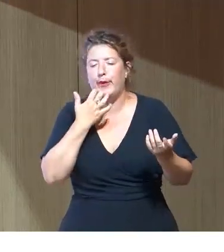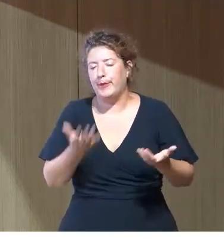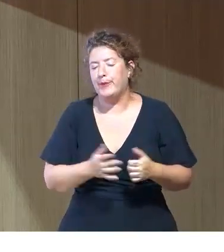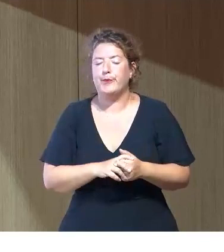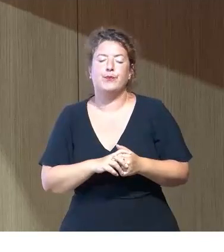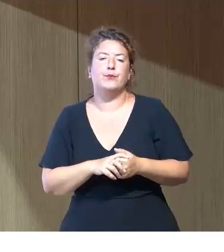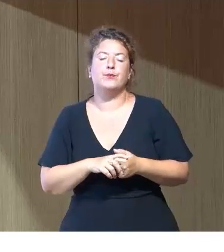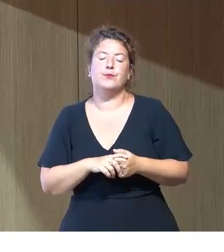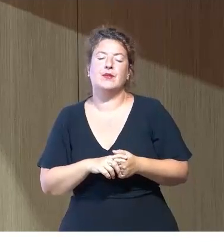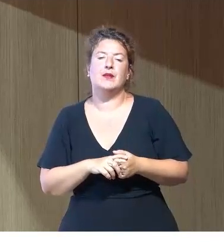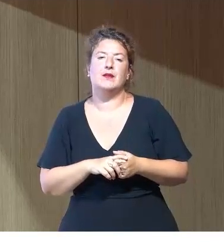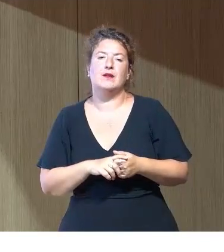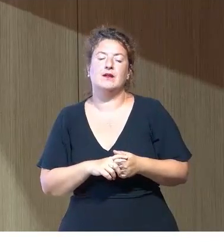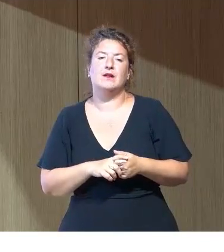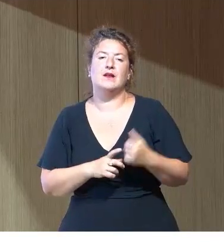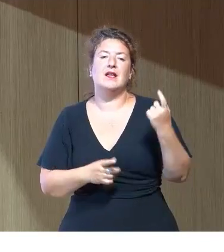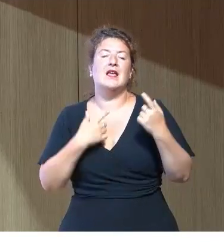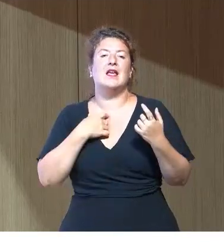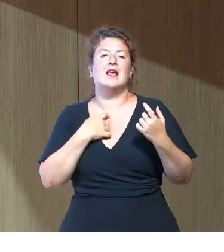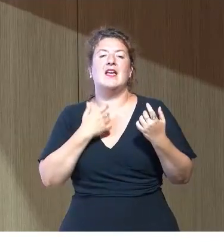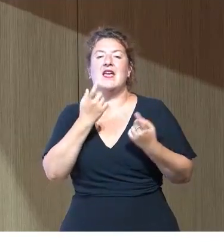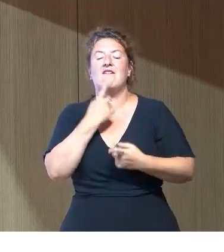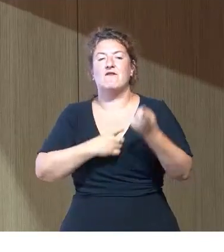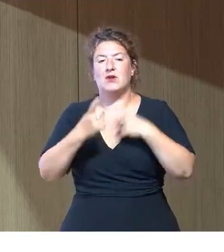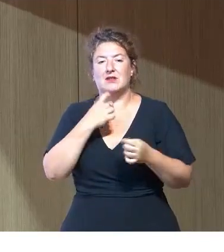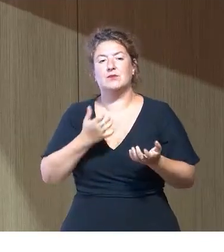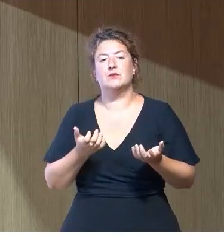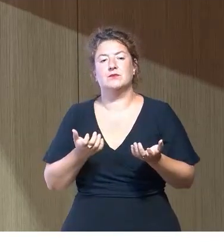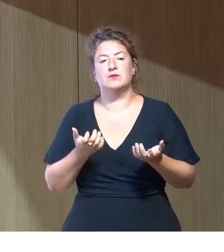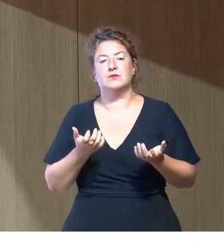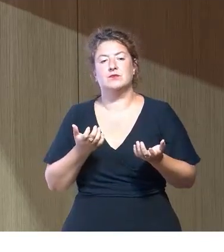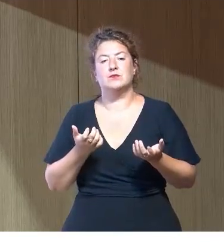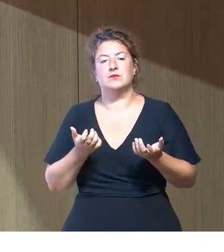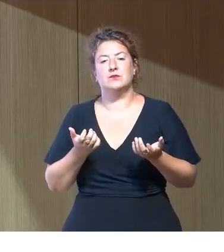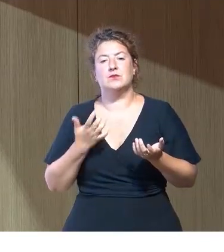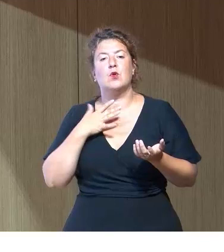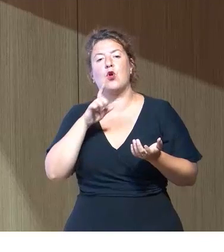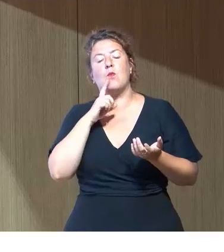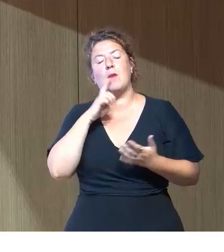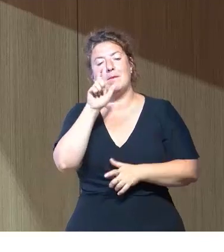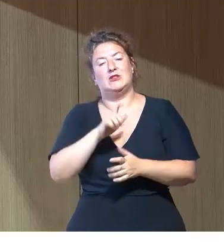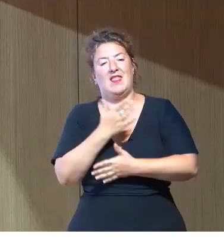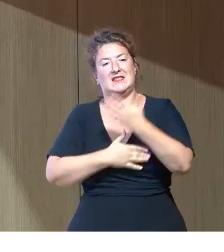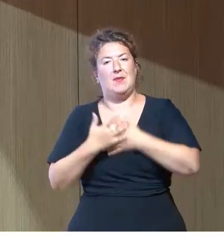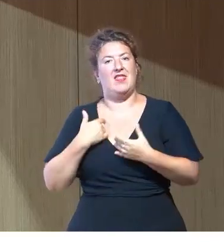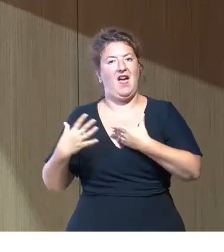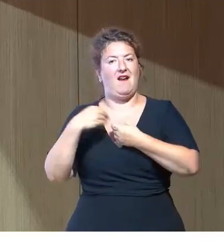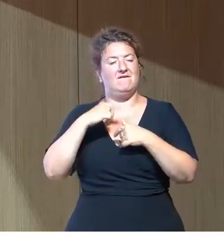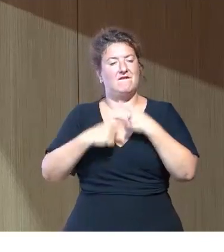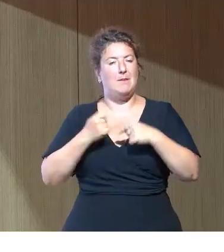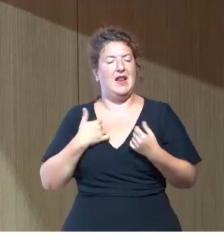información por ejemplo el impacto económico que puede suponer tener una persona con discapacidad en la familia